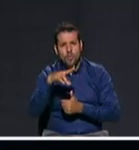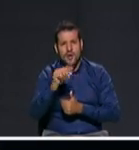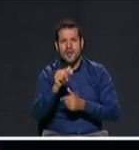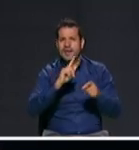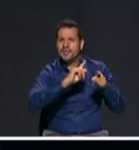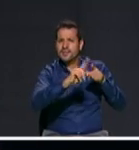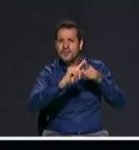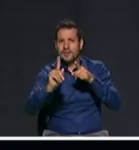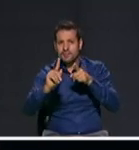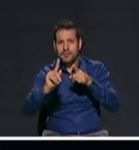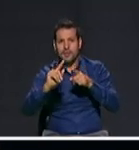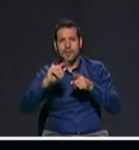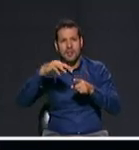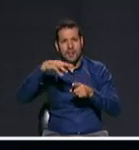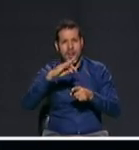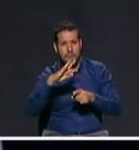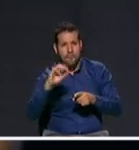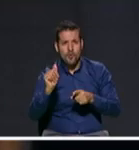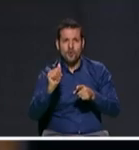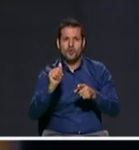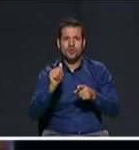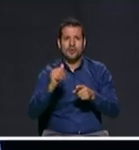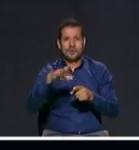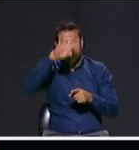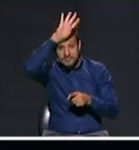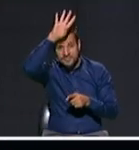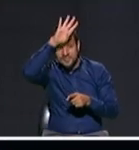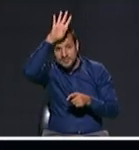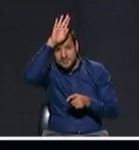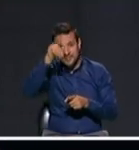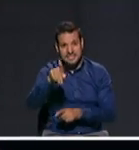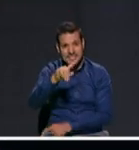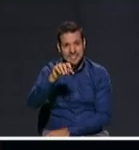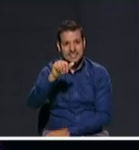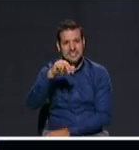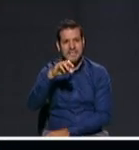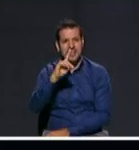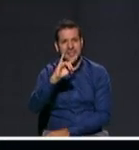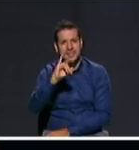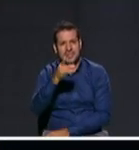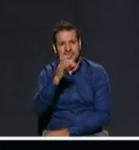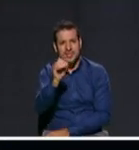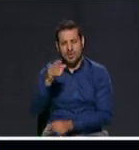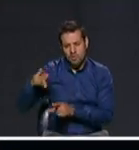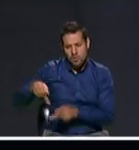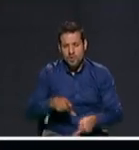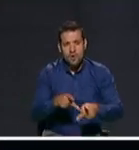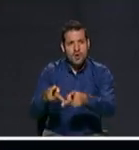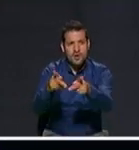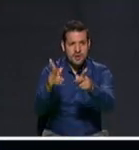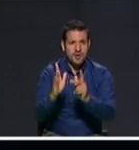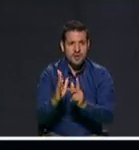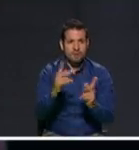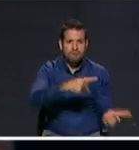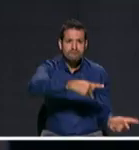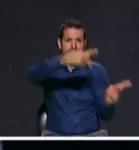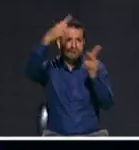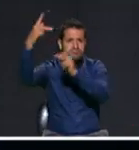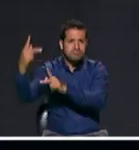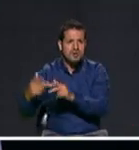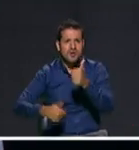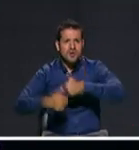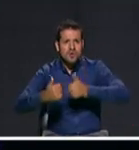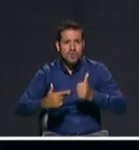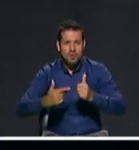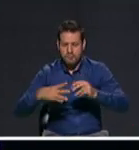una solución vial en la 33 entre san diego y el río además voy a hacer en el cincuentenario donde hay dos canchas una gramilla y una